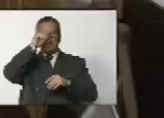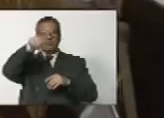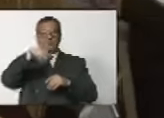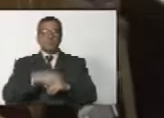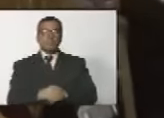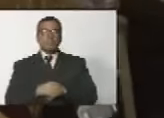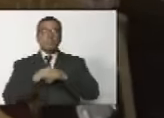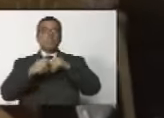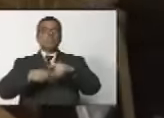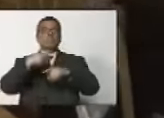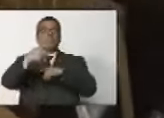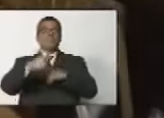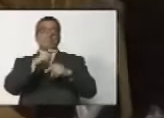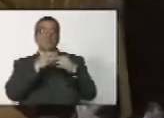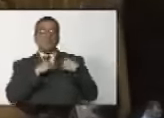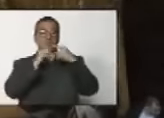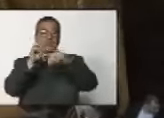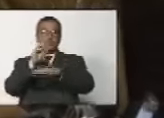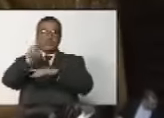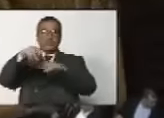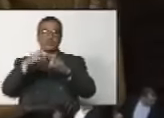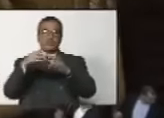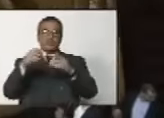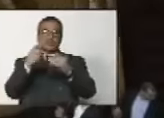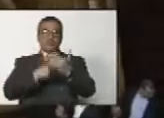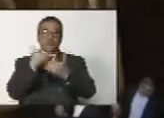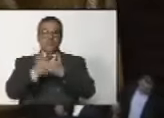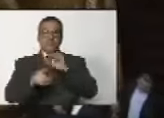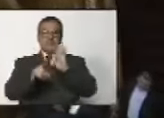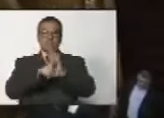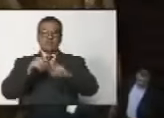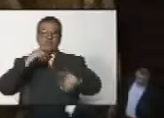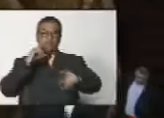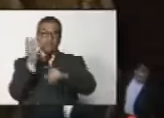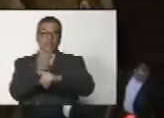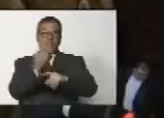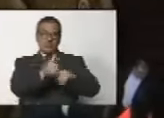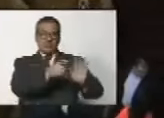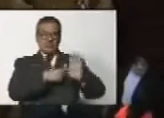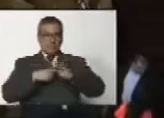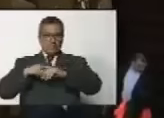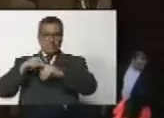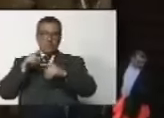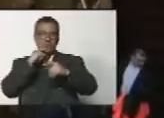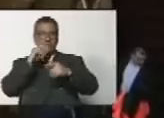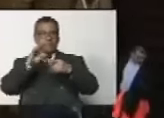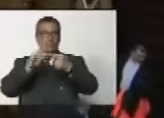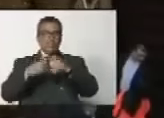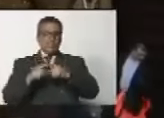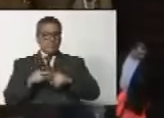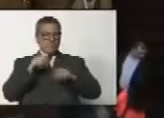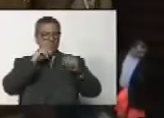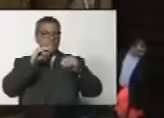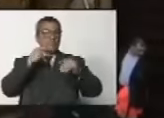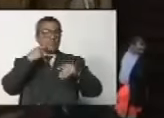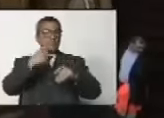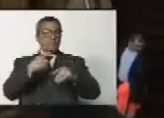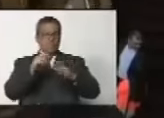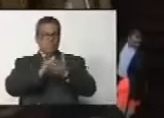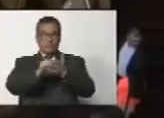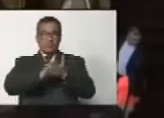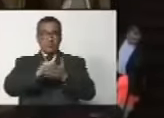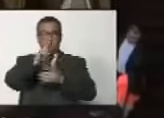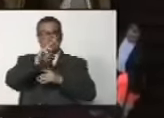Gómez, mediante la cual remitió a la Asamblea Nacional el proyecto de ley contra el fascismo, neofascismo y expresiones similares, de acuerdo con el